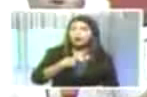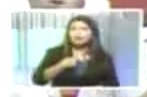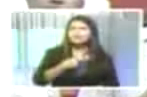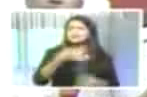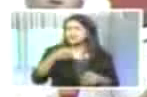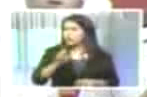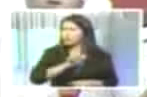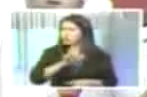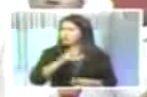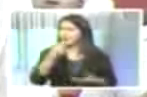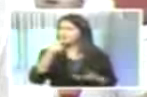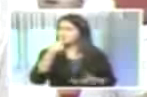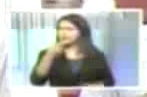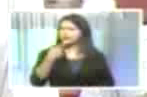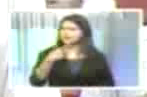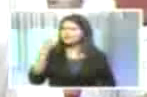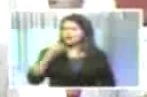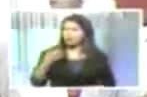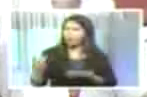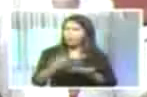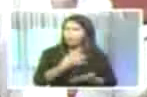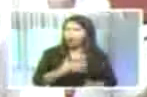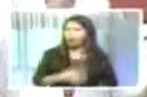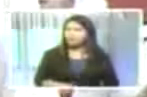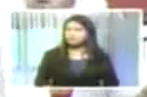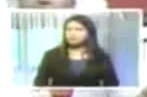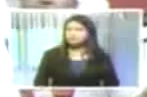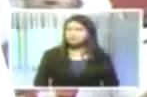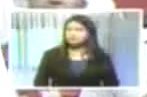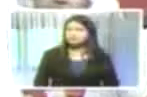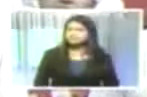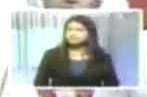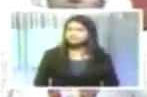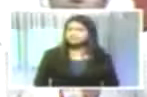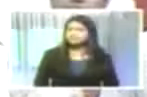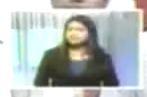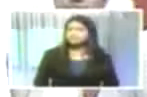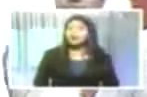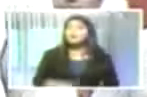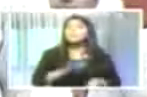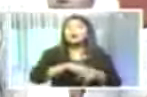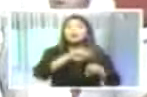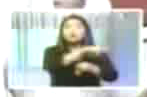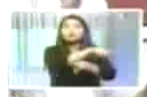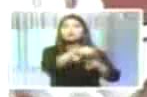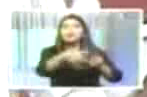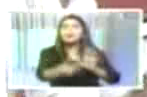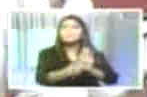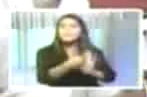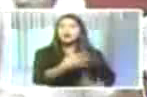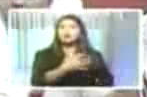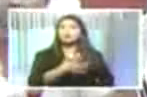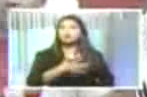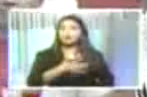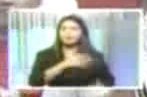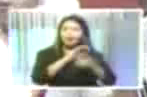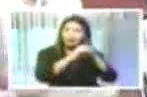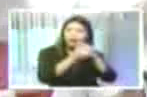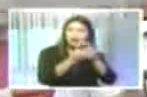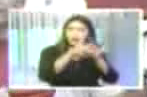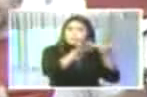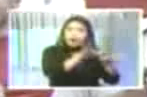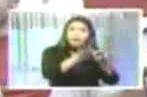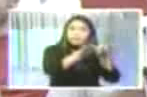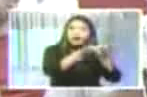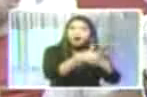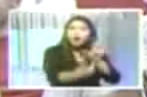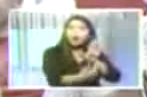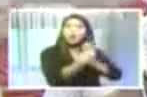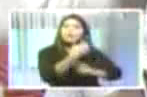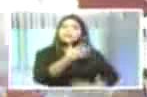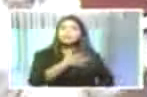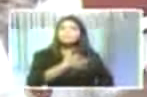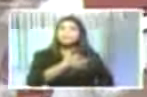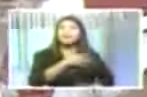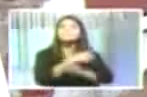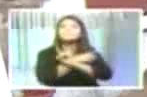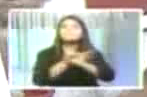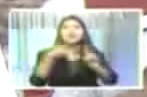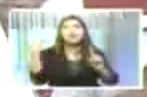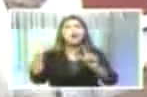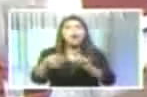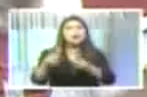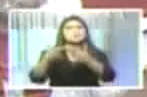pagar, que nos van a votar, para malponerlos a ustedes contra mí. Pero hay una pila de